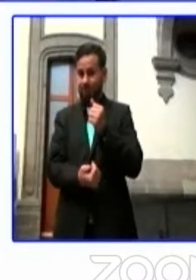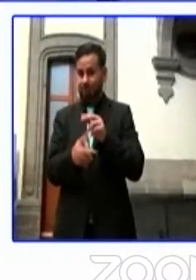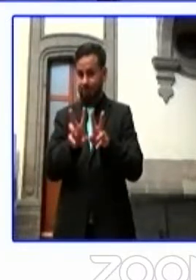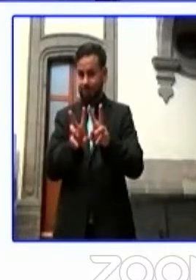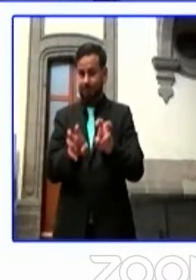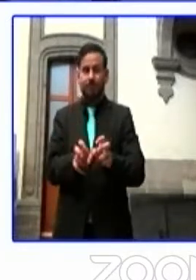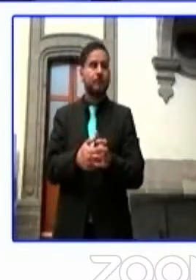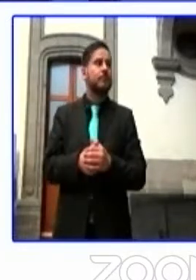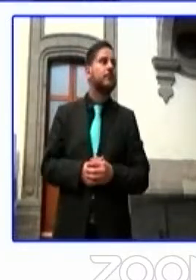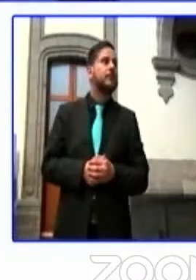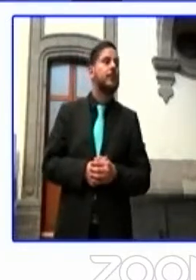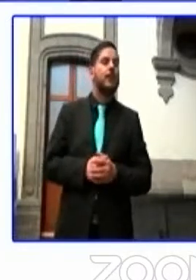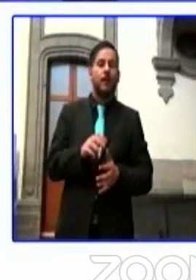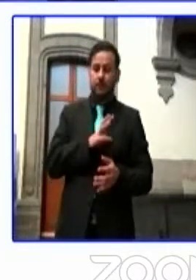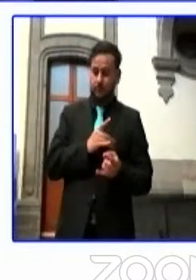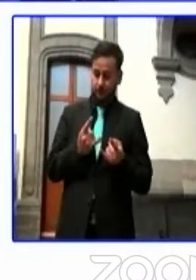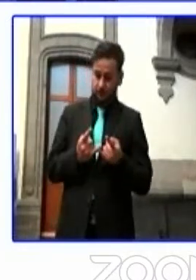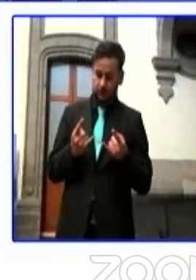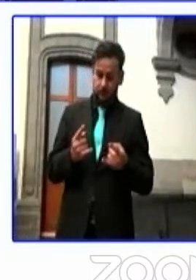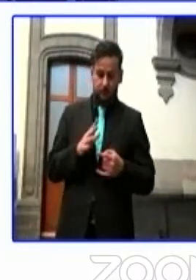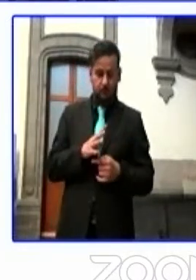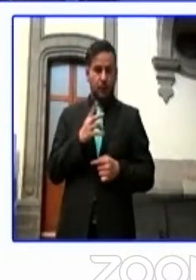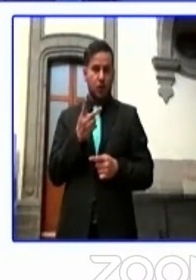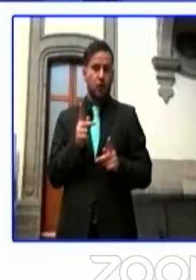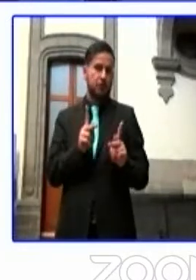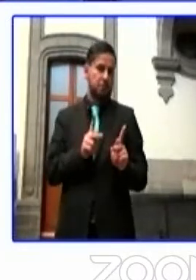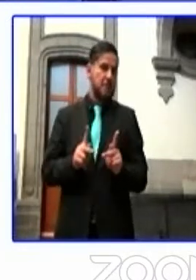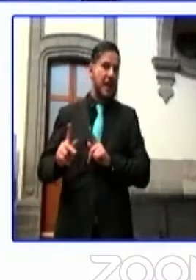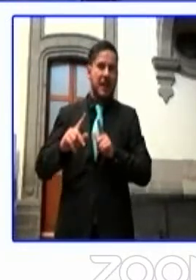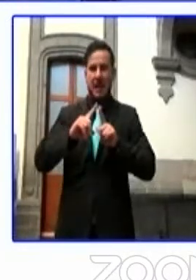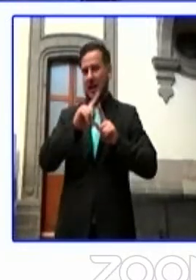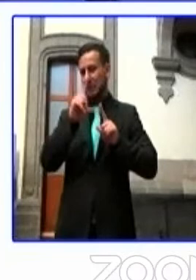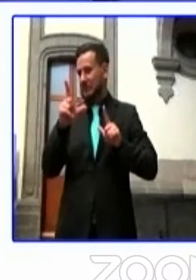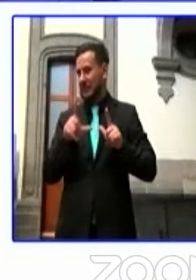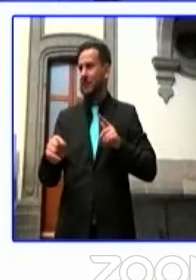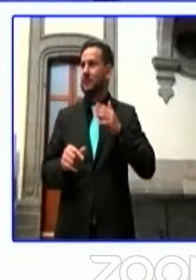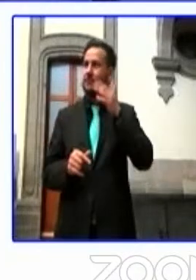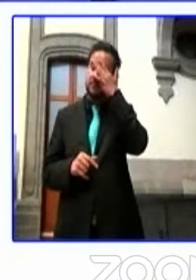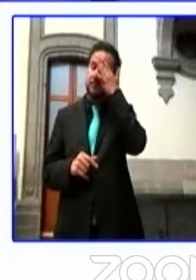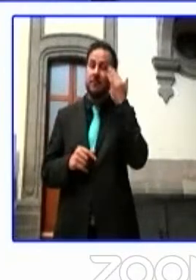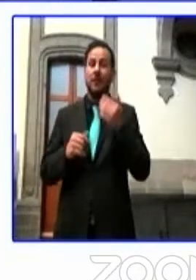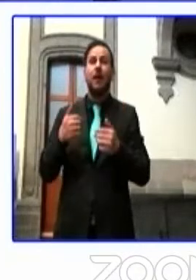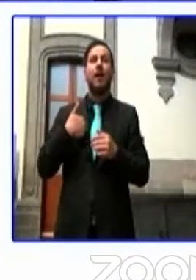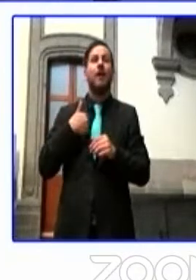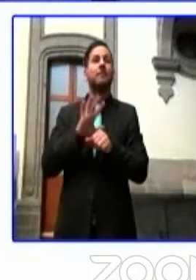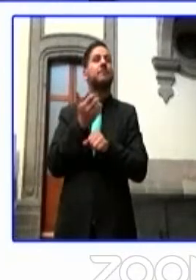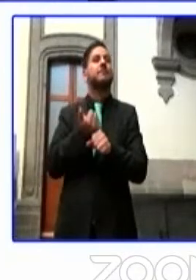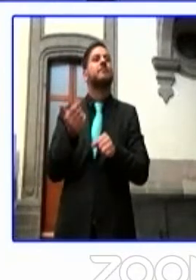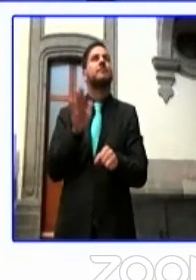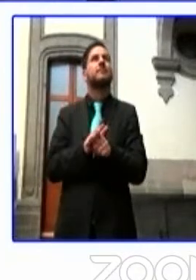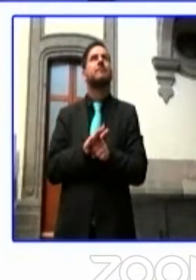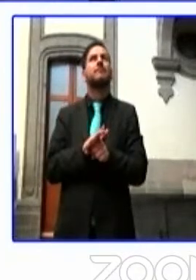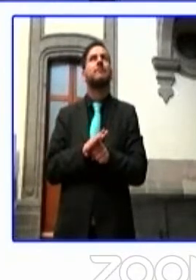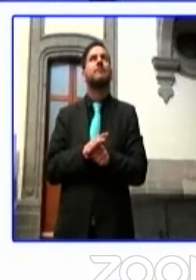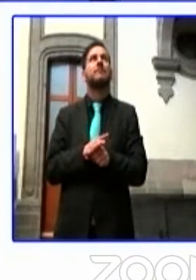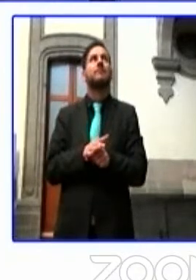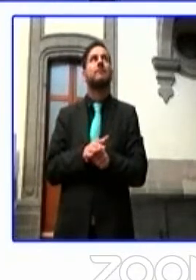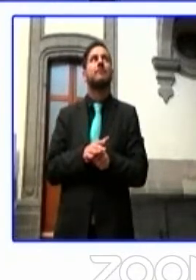historia tenemos solo 2 planes nacionales. Uno que se hizo en la administración